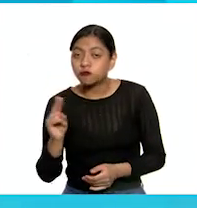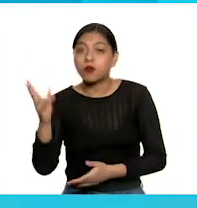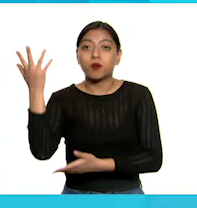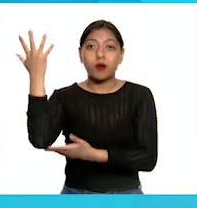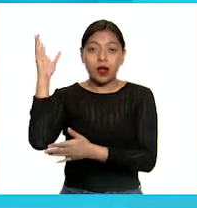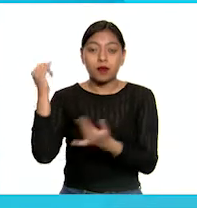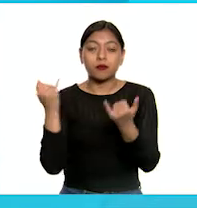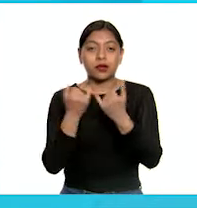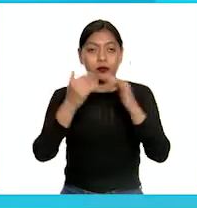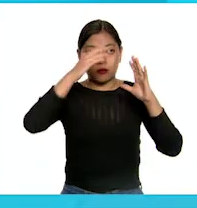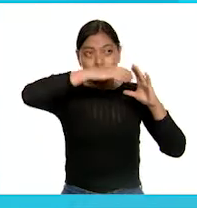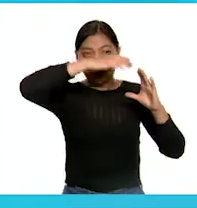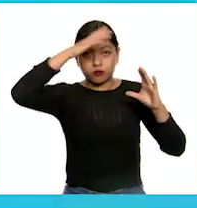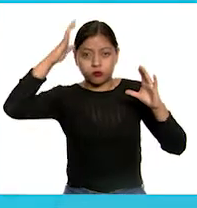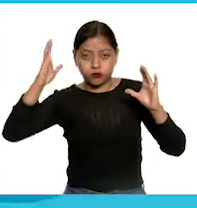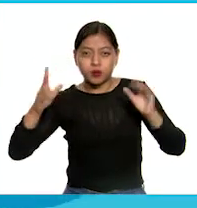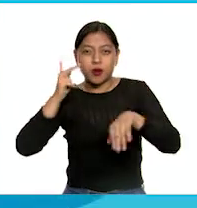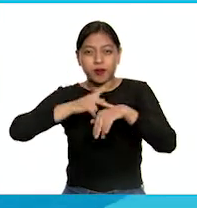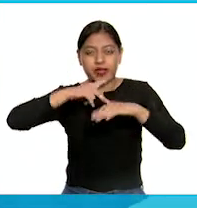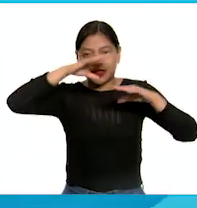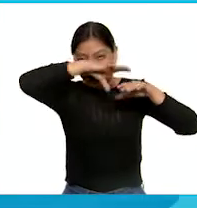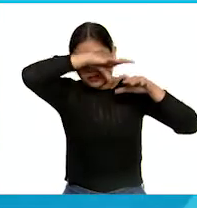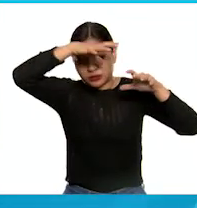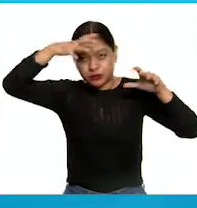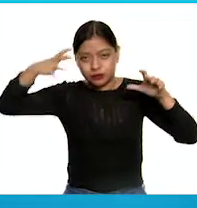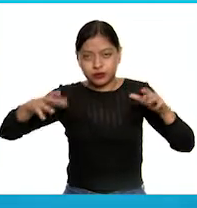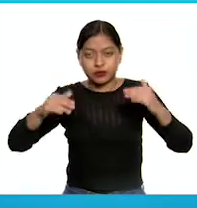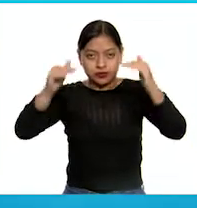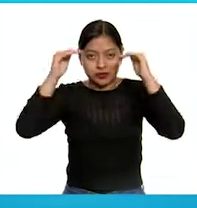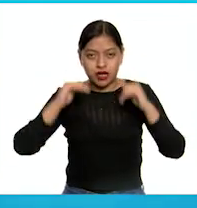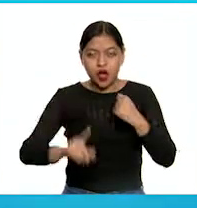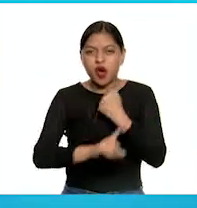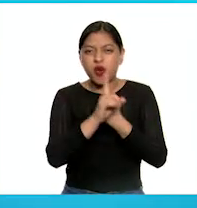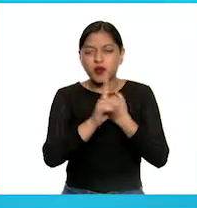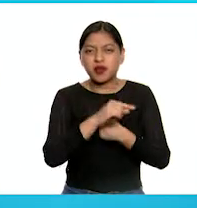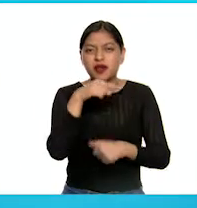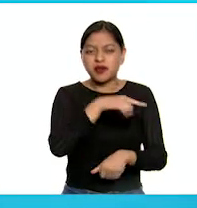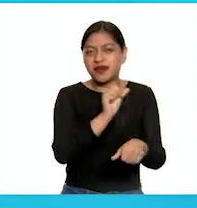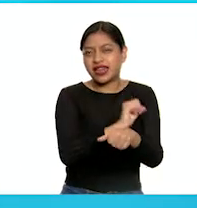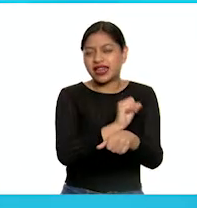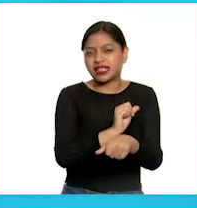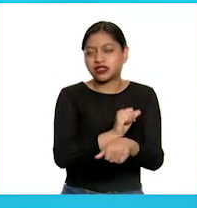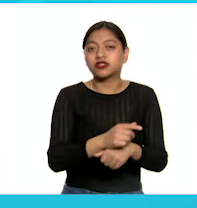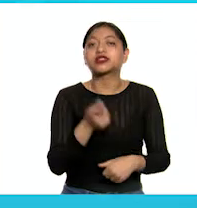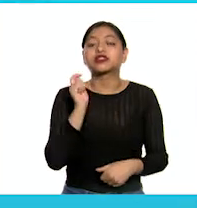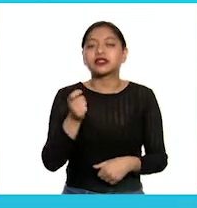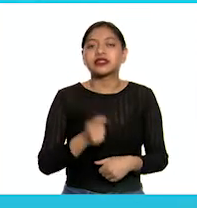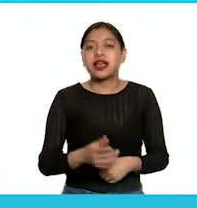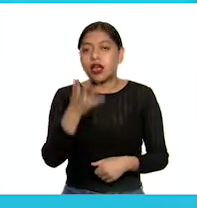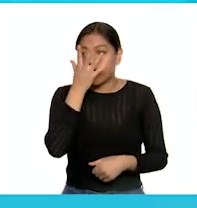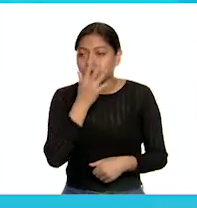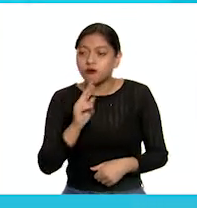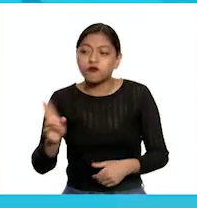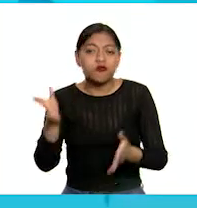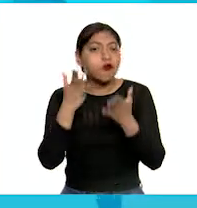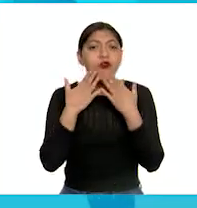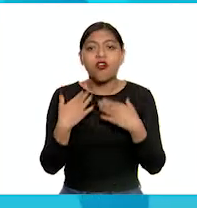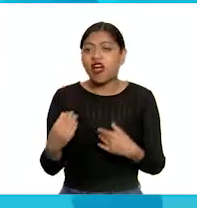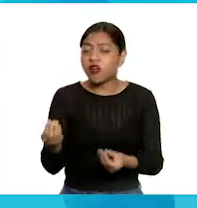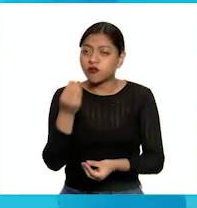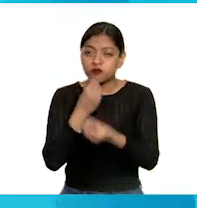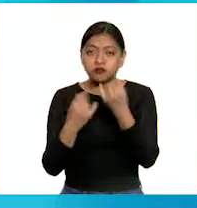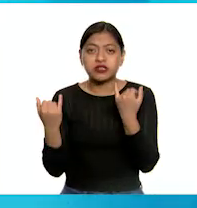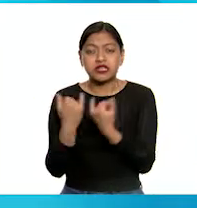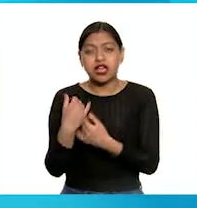cueva. ¡Wow! Ya me lo estoy imaginando. Problema del personaje principal. El lobo no tenía comida y estaba